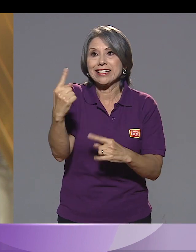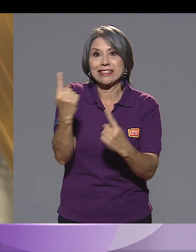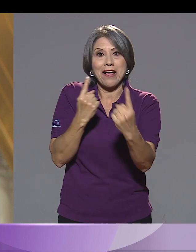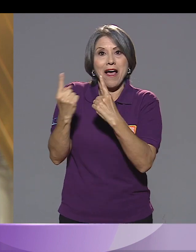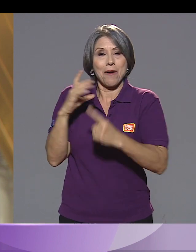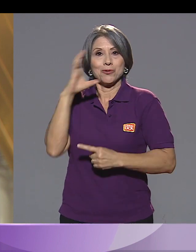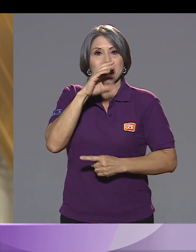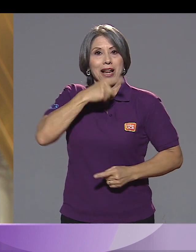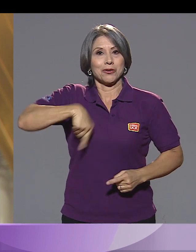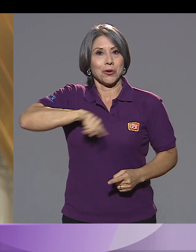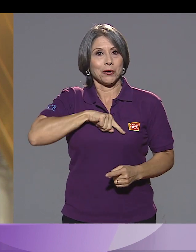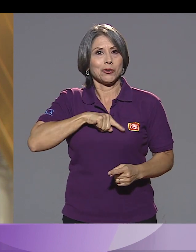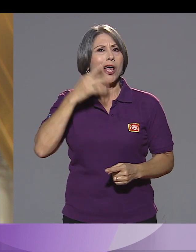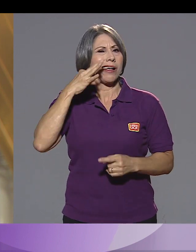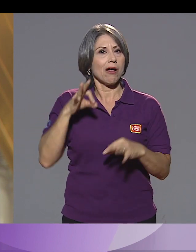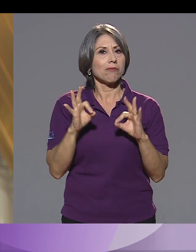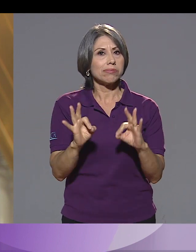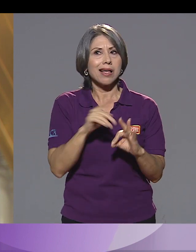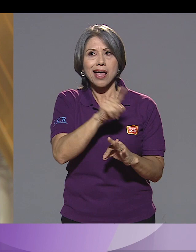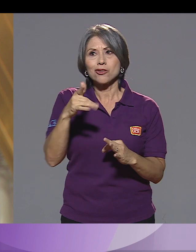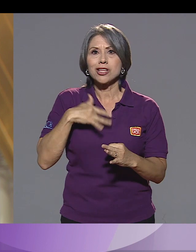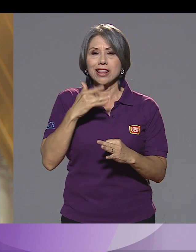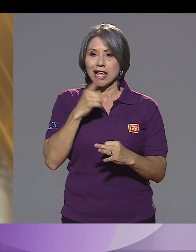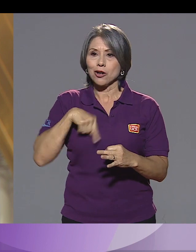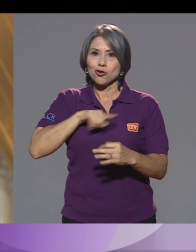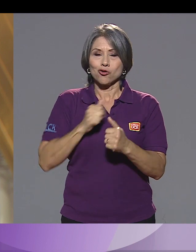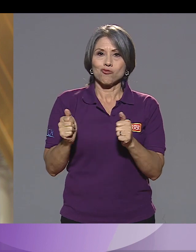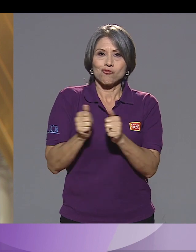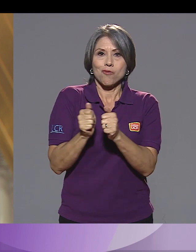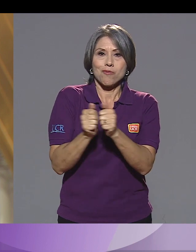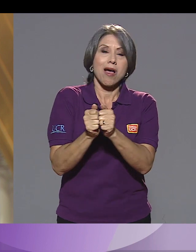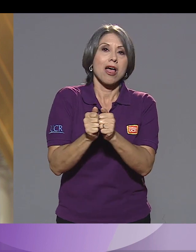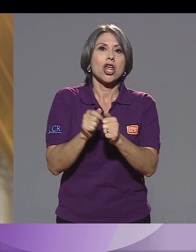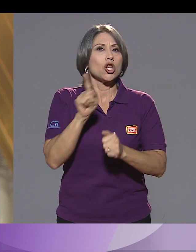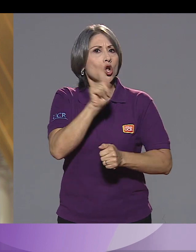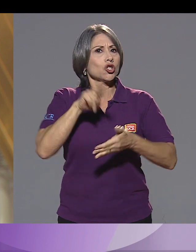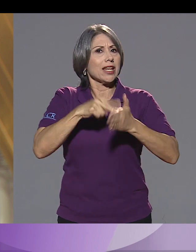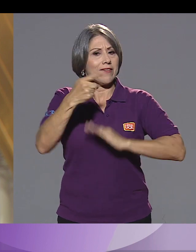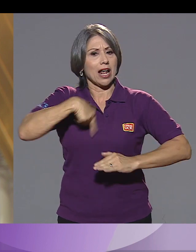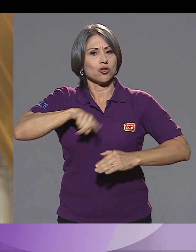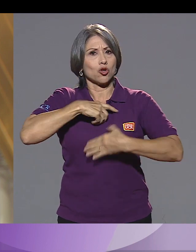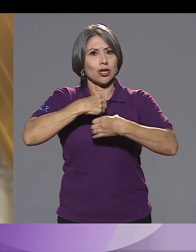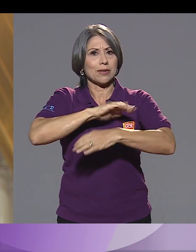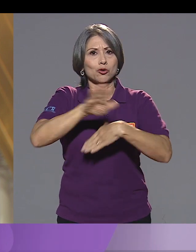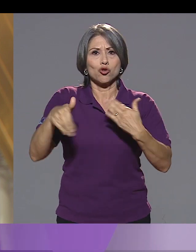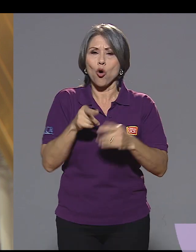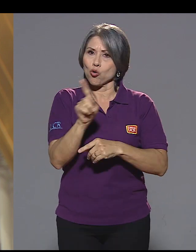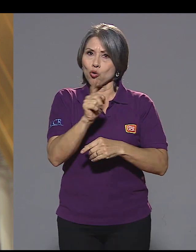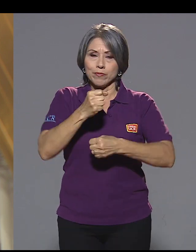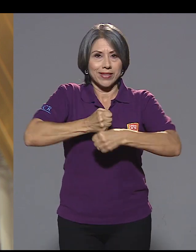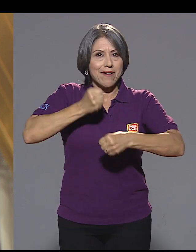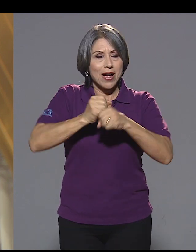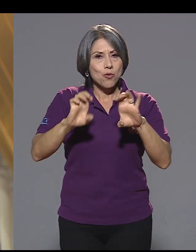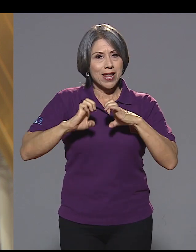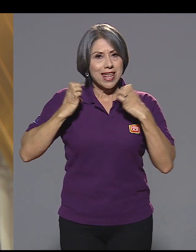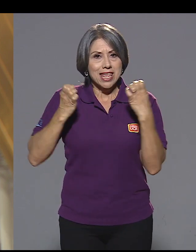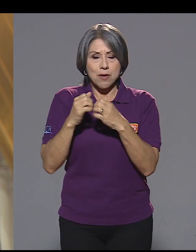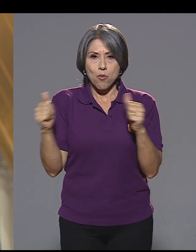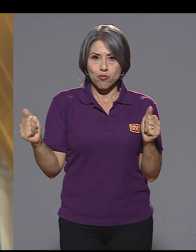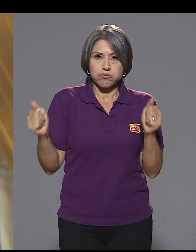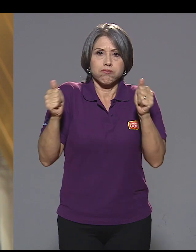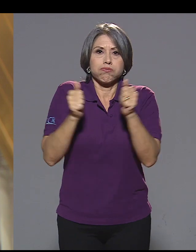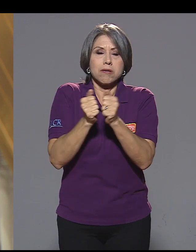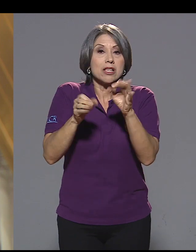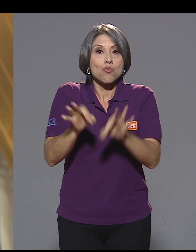en ese aspecto porque se sienten acompañados en el proceso, no quiere decir que nosotros hacemos todo, es un trabajo en equipo, ¿verdad? Entonces esa parte es muy